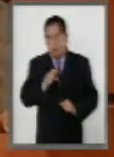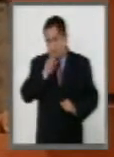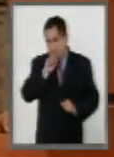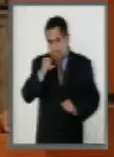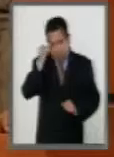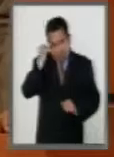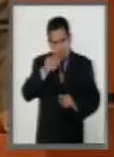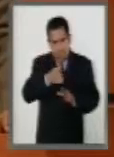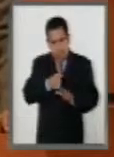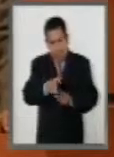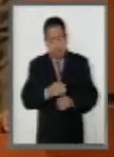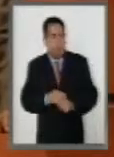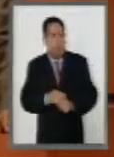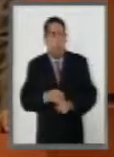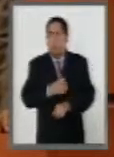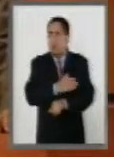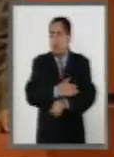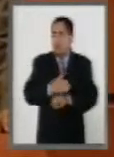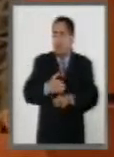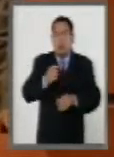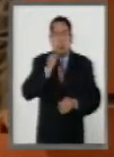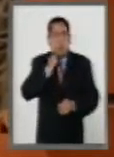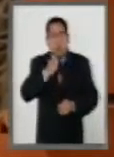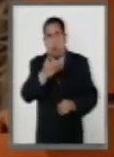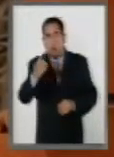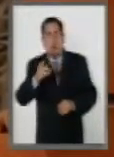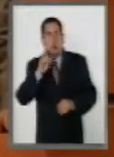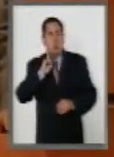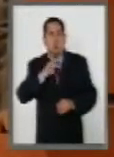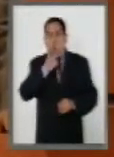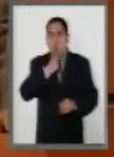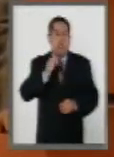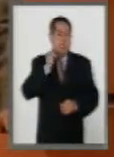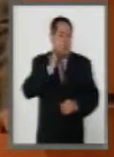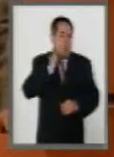En ese sentido, compañeros senadores, compañeras senadoras,